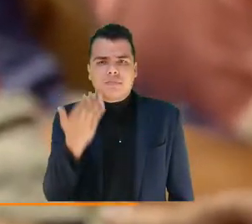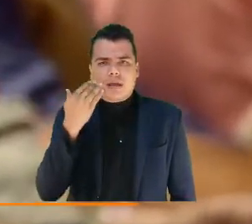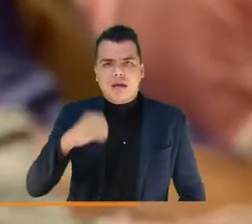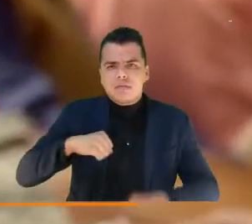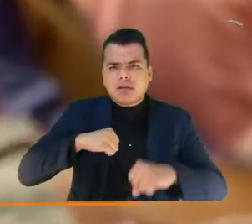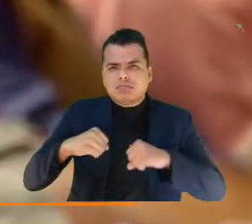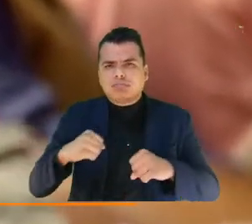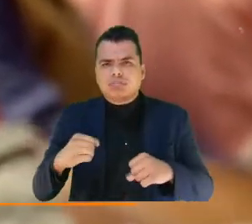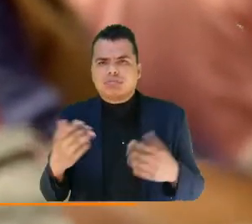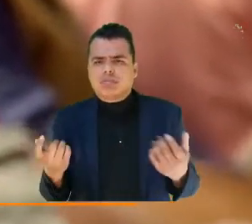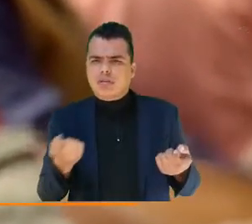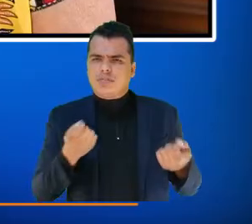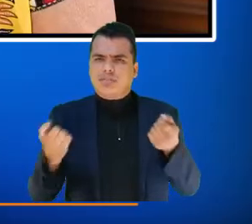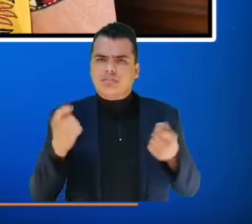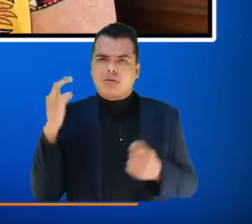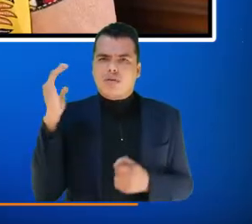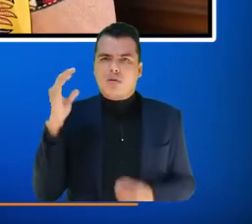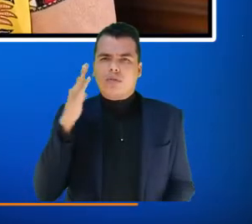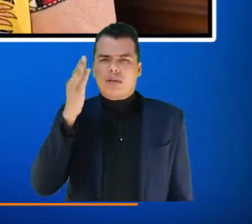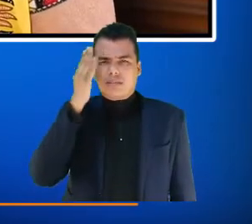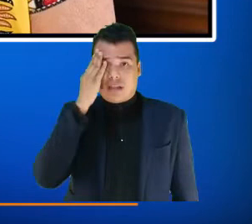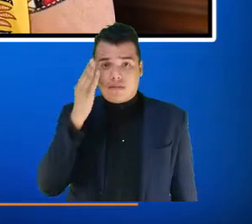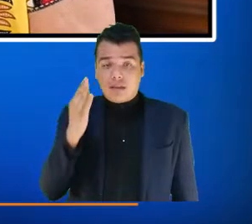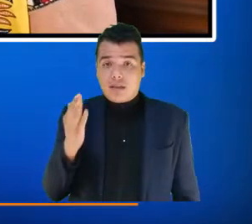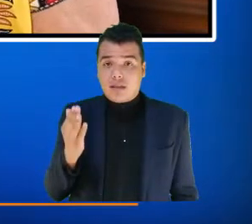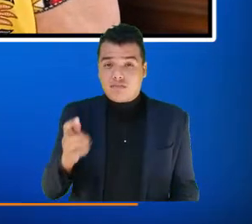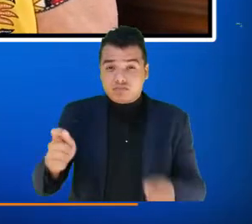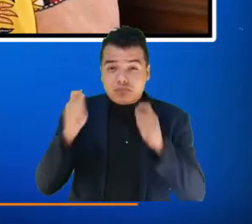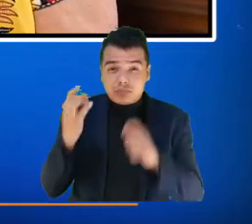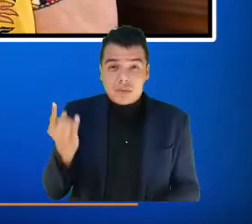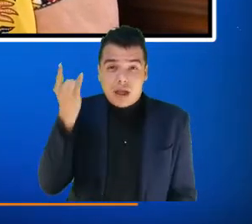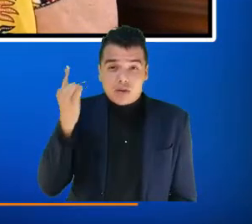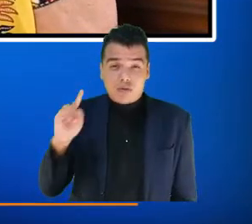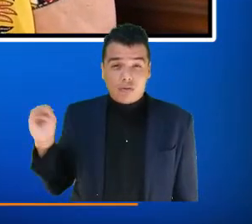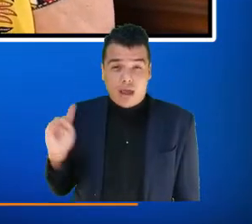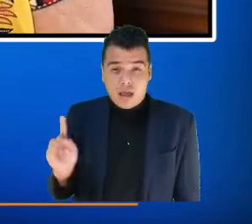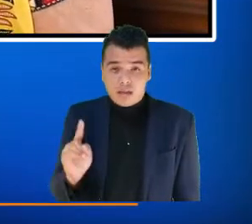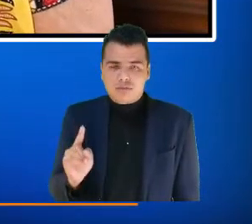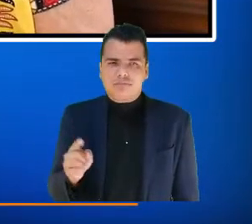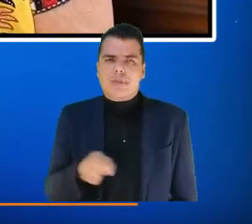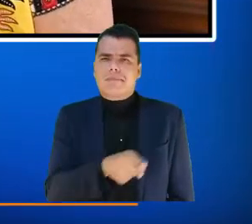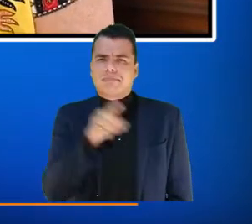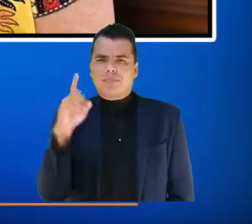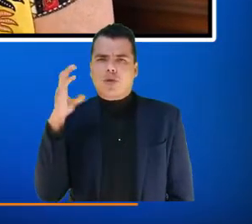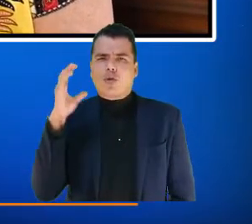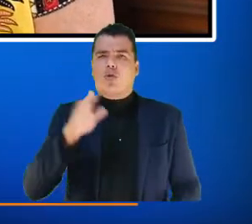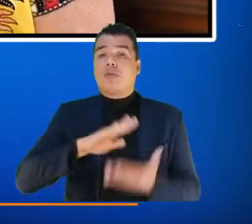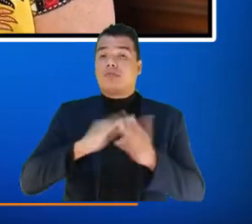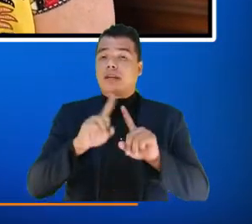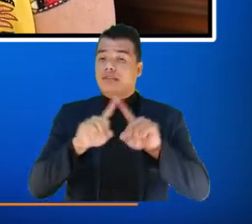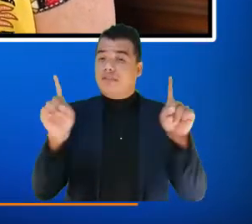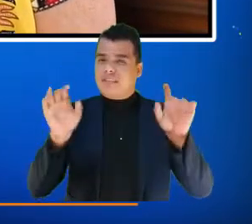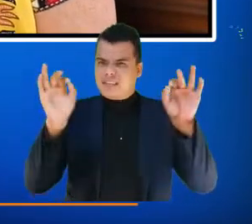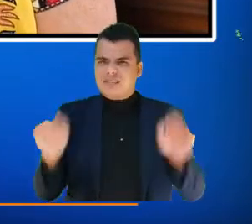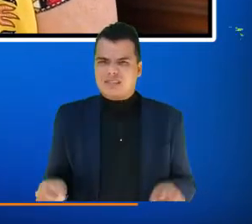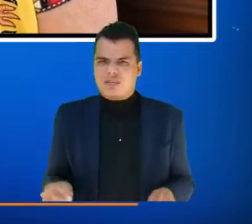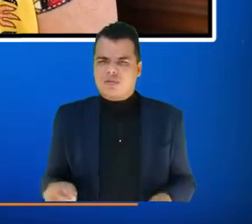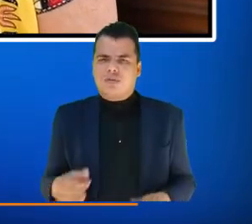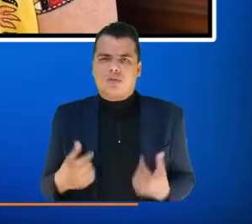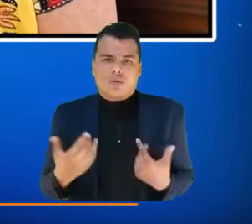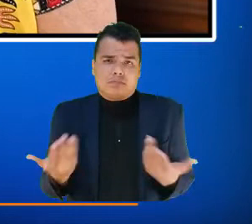hubiéramos asumido desde hace tiempo las riendas de la política en este país, yo creo que tendríamos una Colombia en paz.